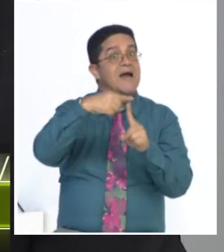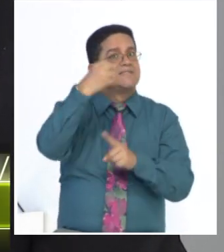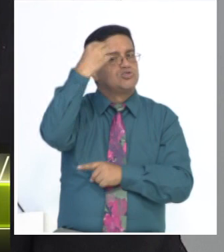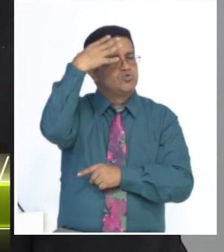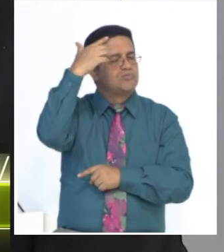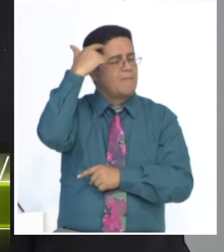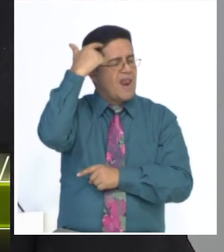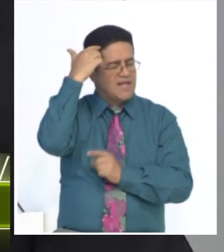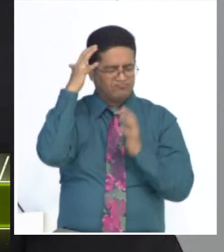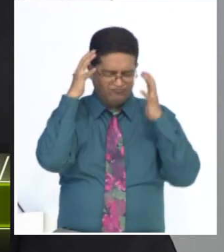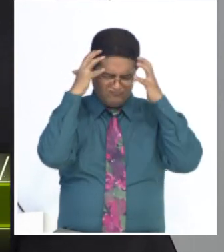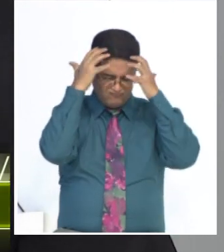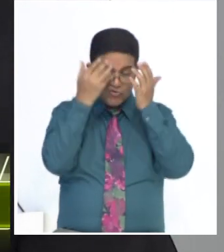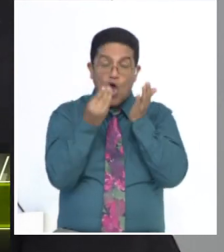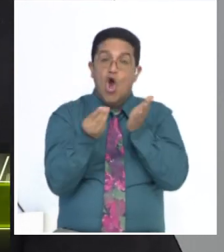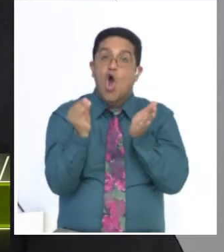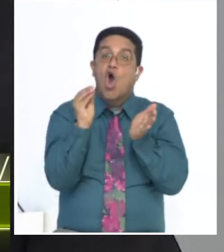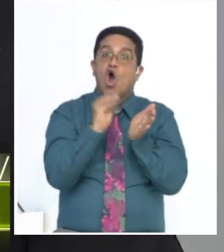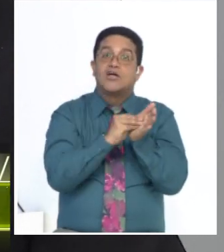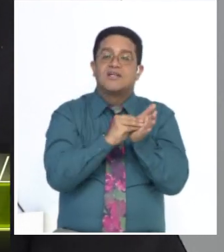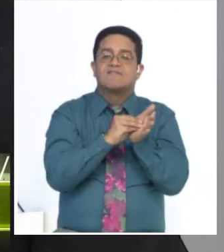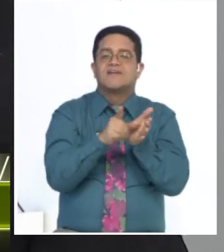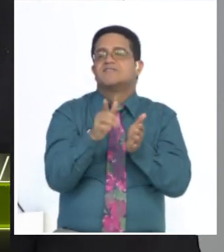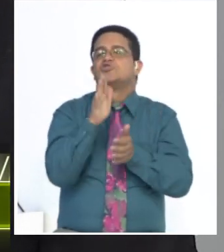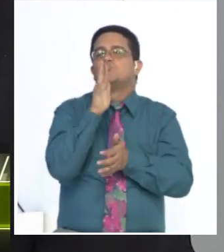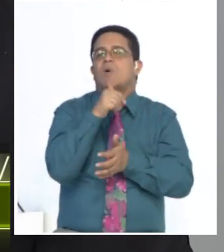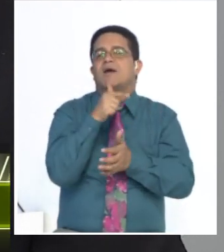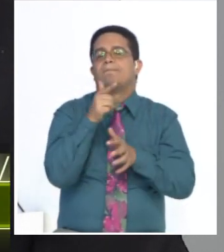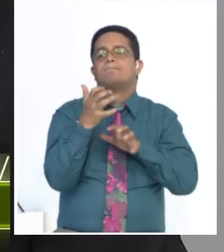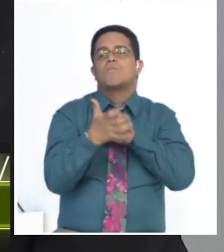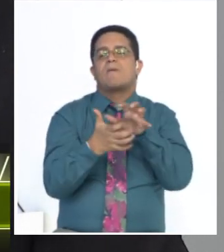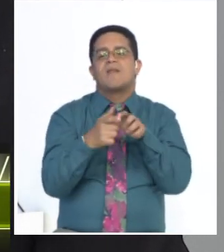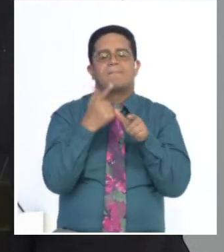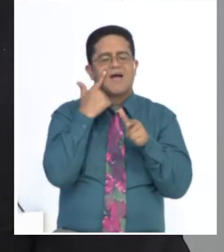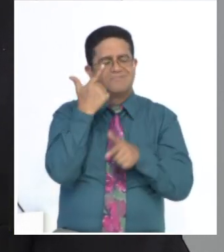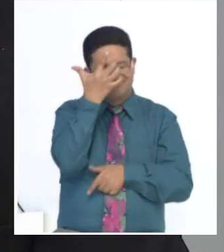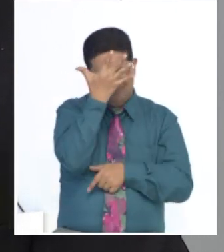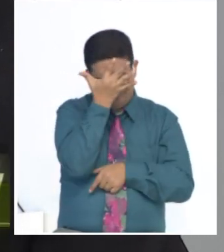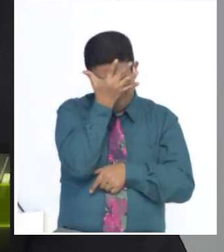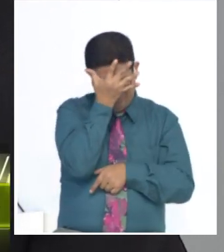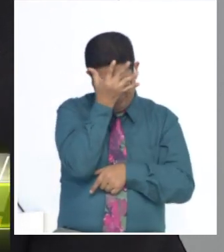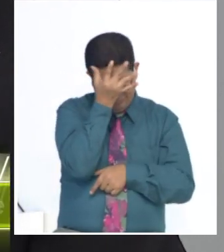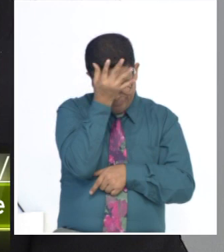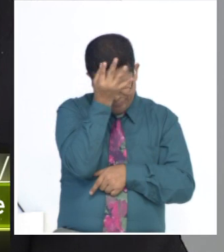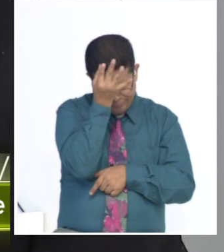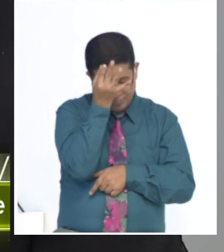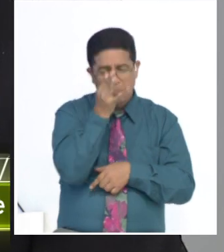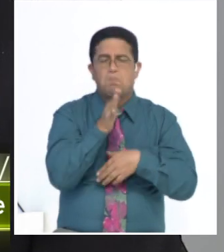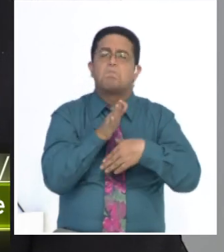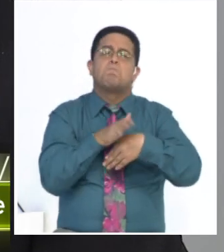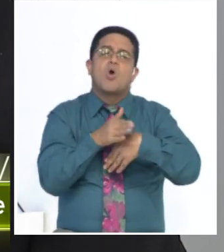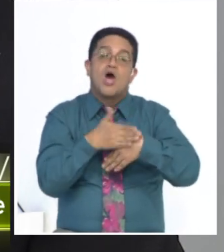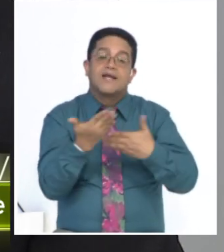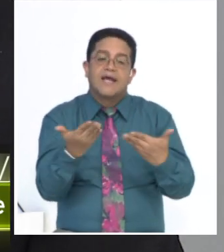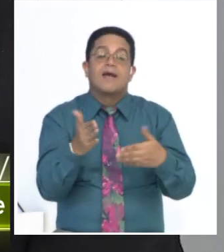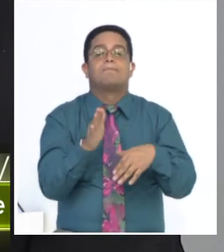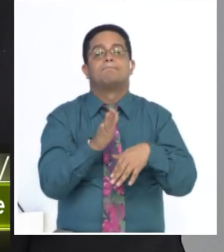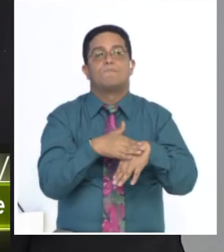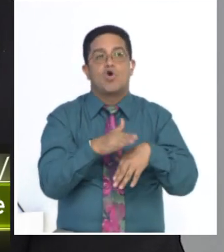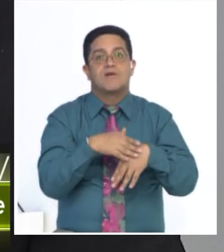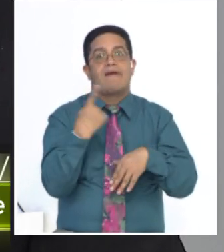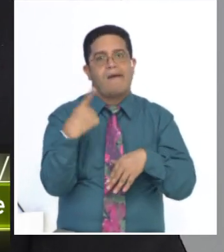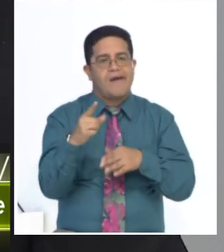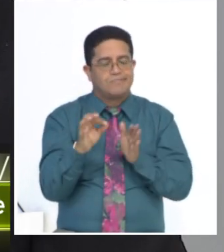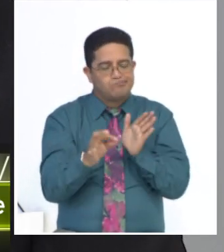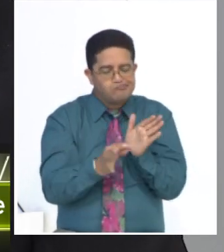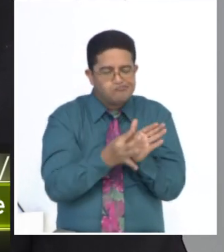nuevamente no tenga una queratosis actínica, que es digamos, la presencia de la colocación del material de